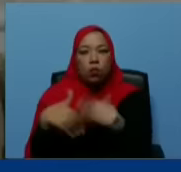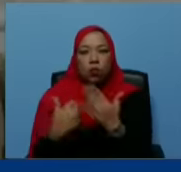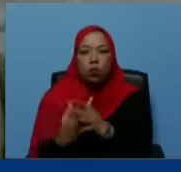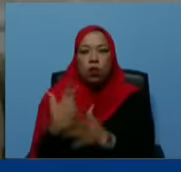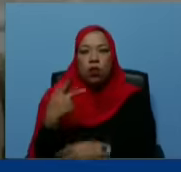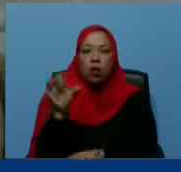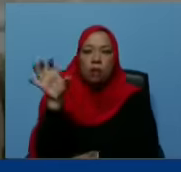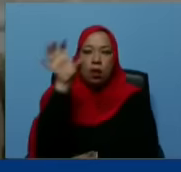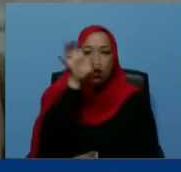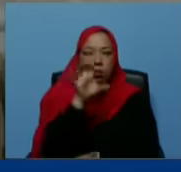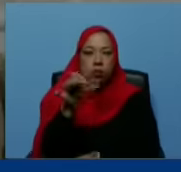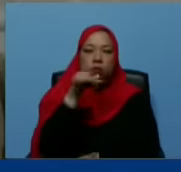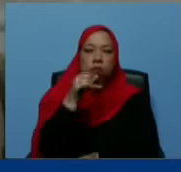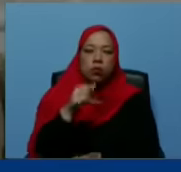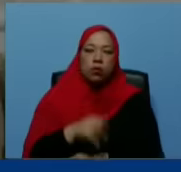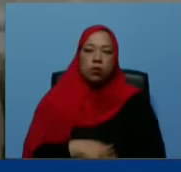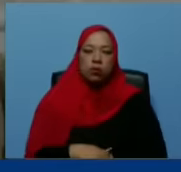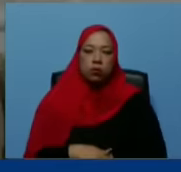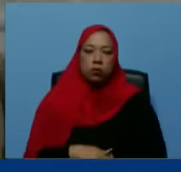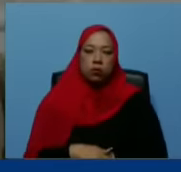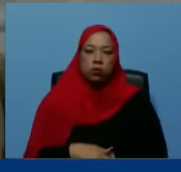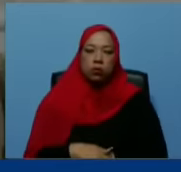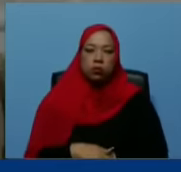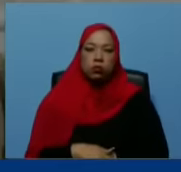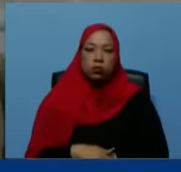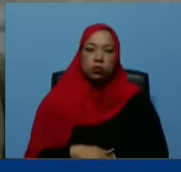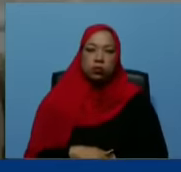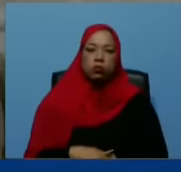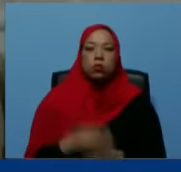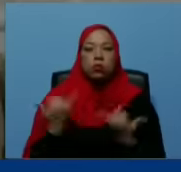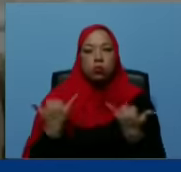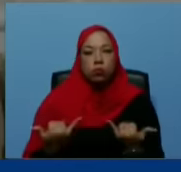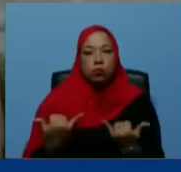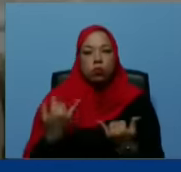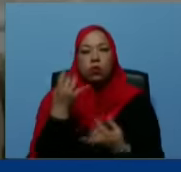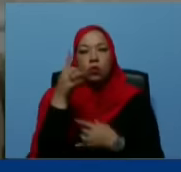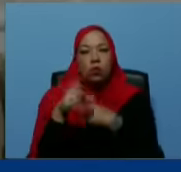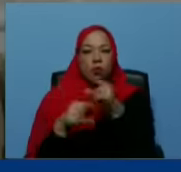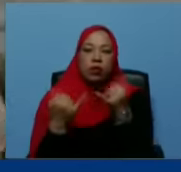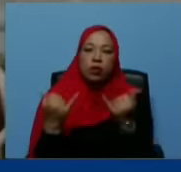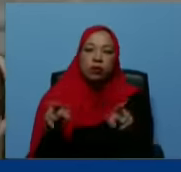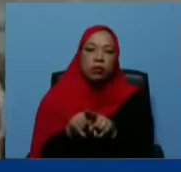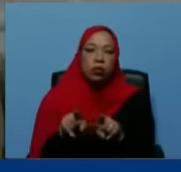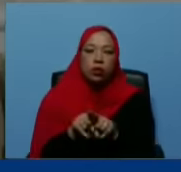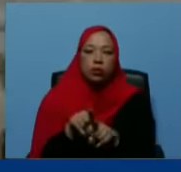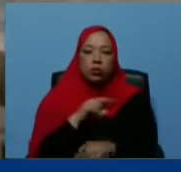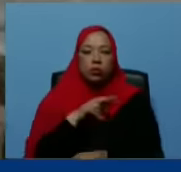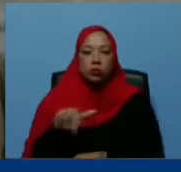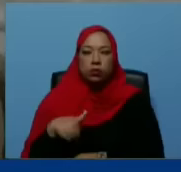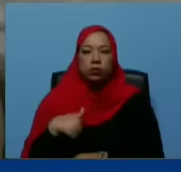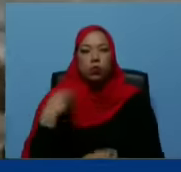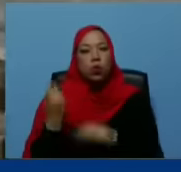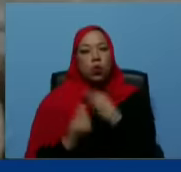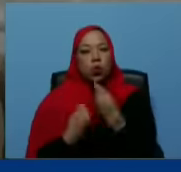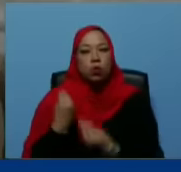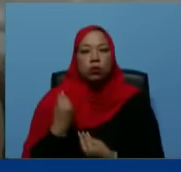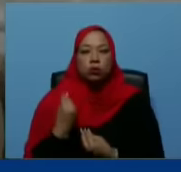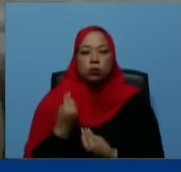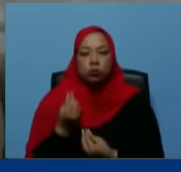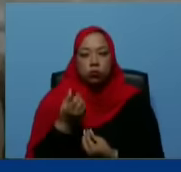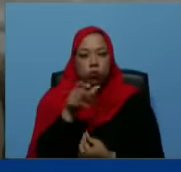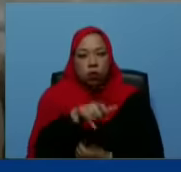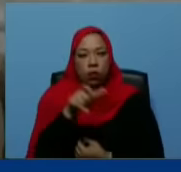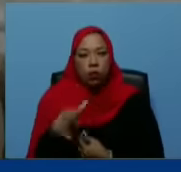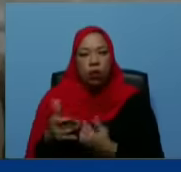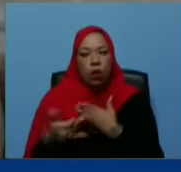tres países. Entonces él está hablando en vivo y en las cuentas por donde está transmitiendo están